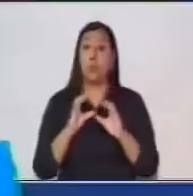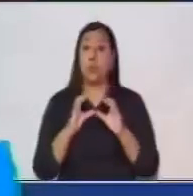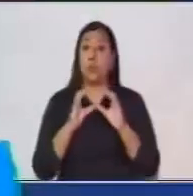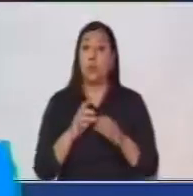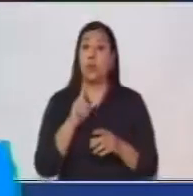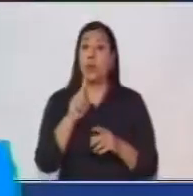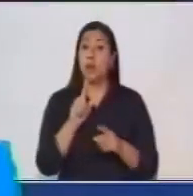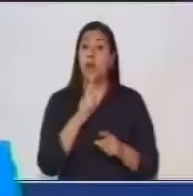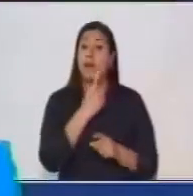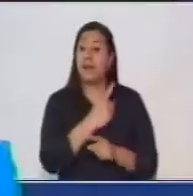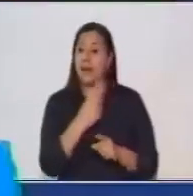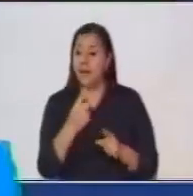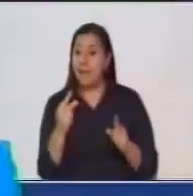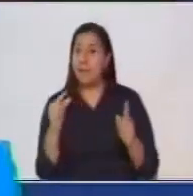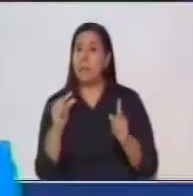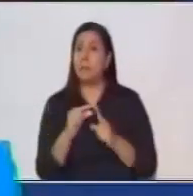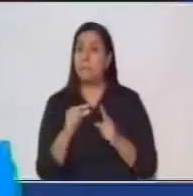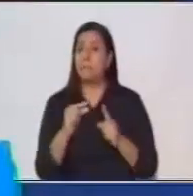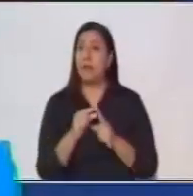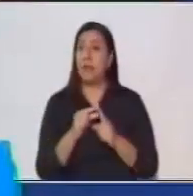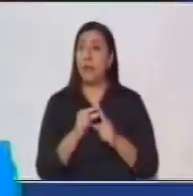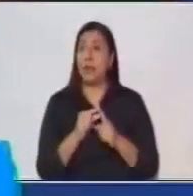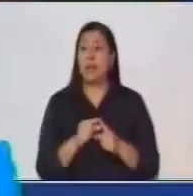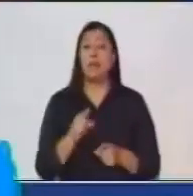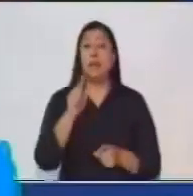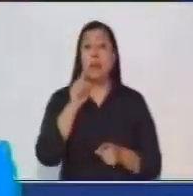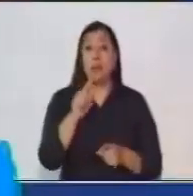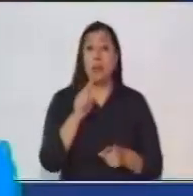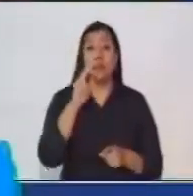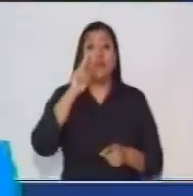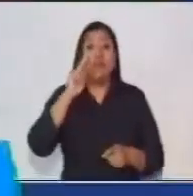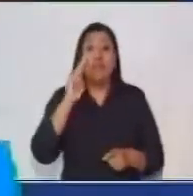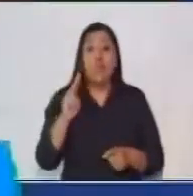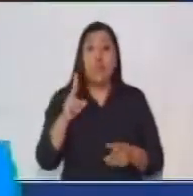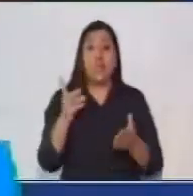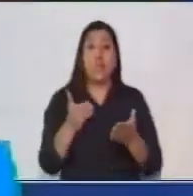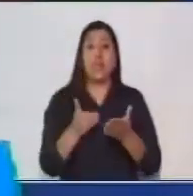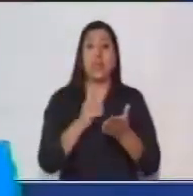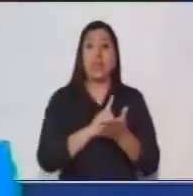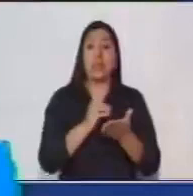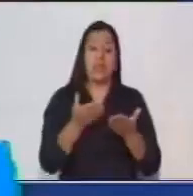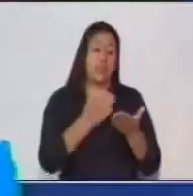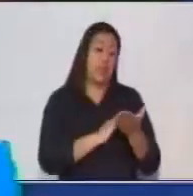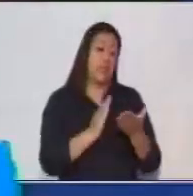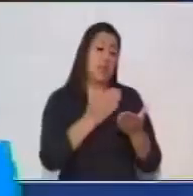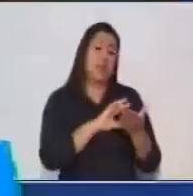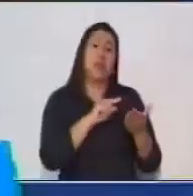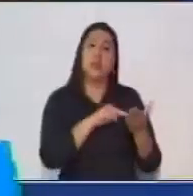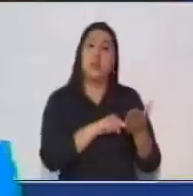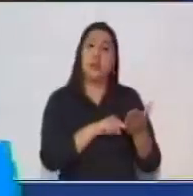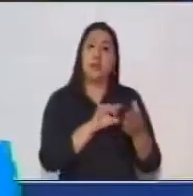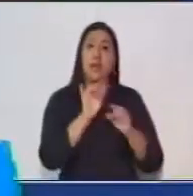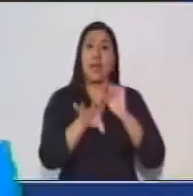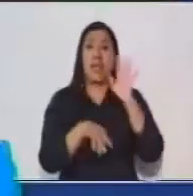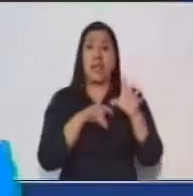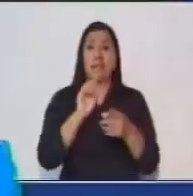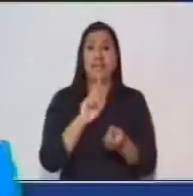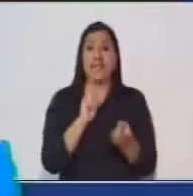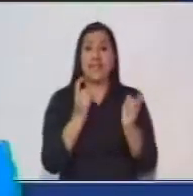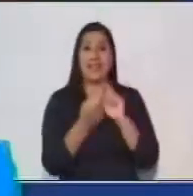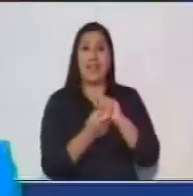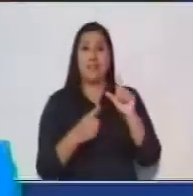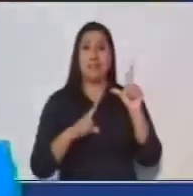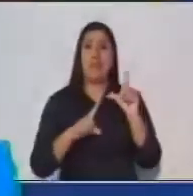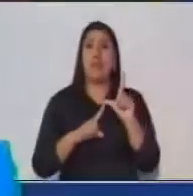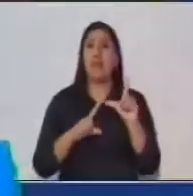las palabras. Hay que acudir al diccionario porque a veces cambiamos una letra y el significado